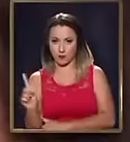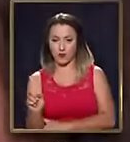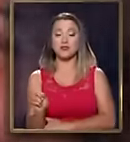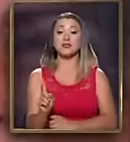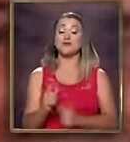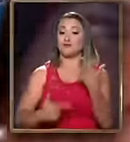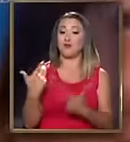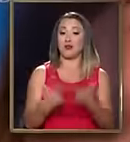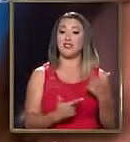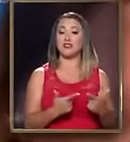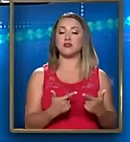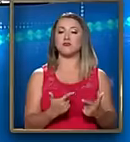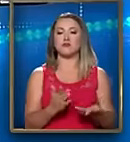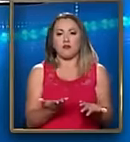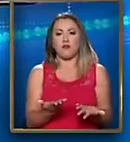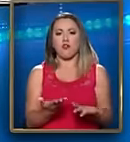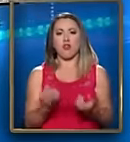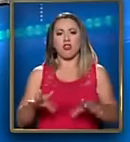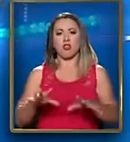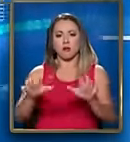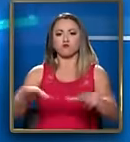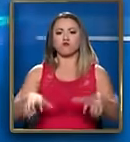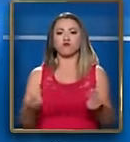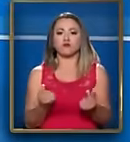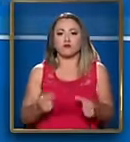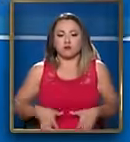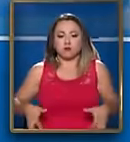Que los políticos suelten la teta.